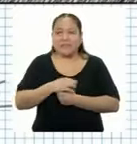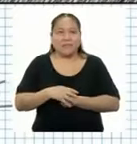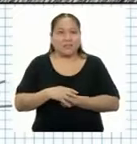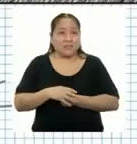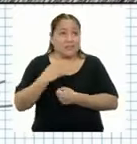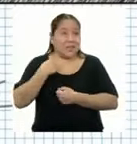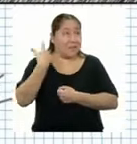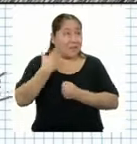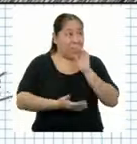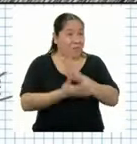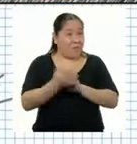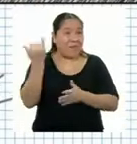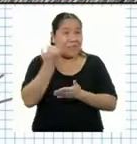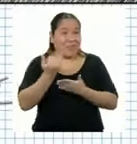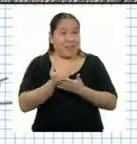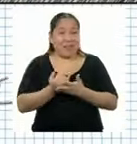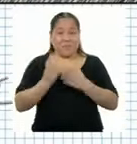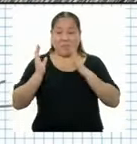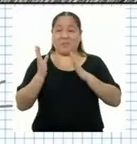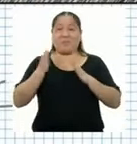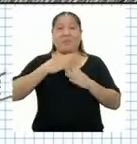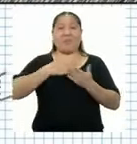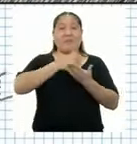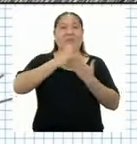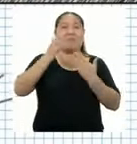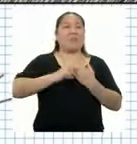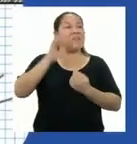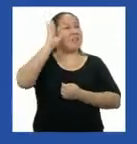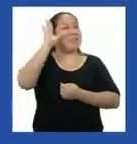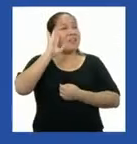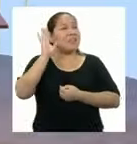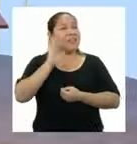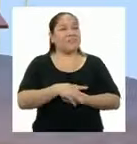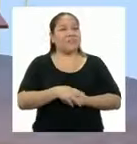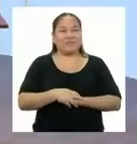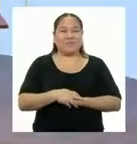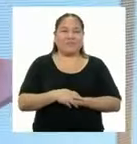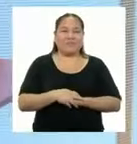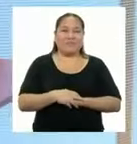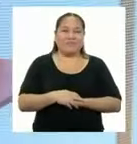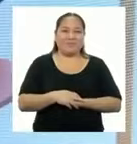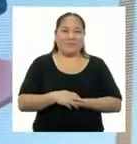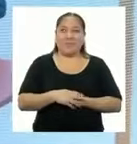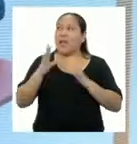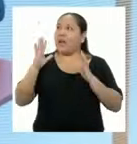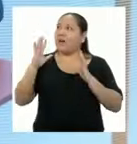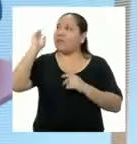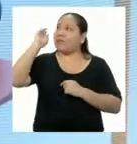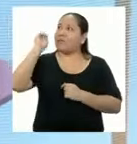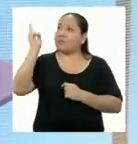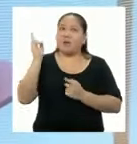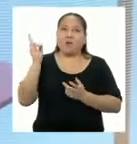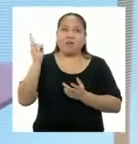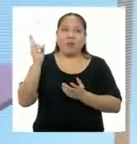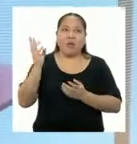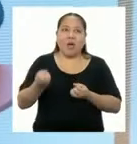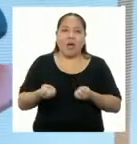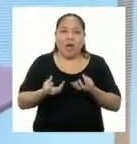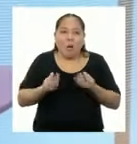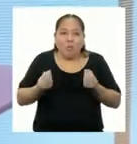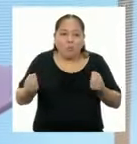me voy a dibujar y alistarme para mi programa. ¡Chao! ¡Chao, chao! Uy, profesora, parece que hemos ocasionado